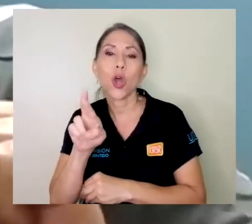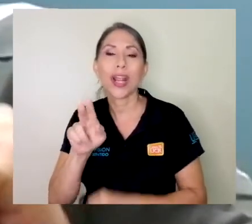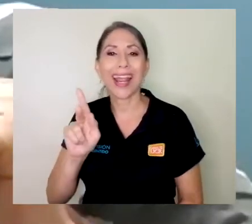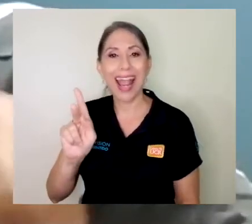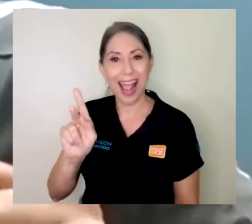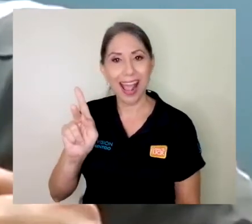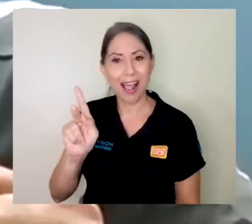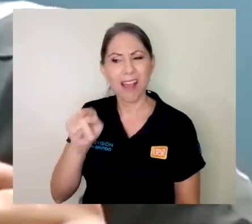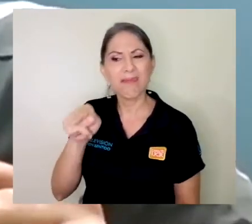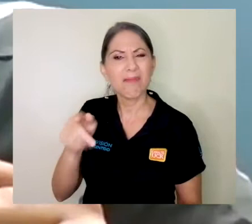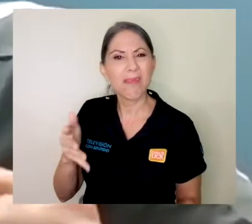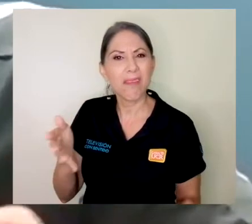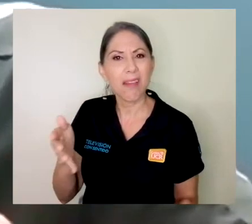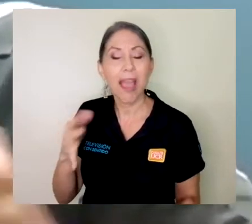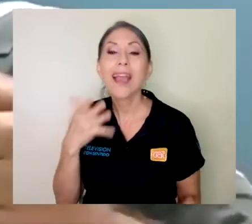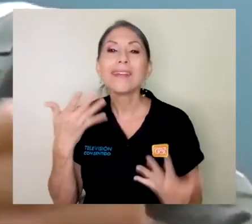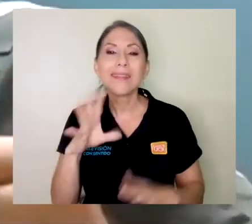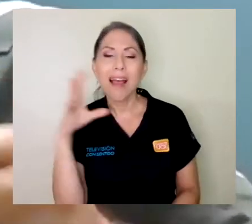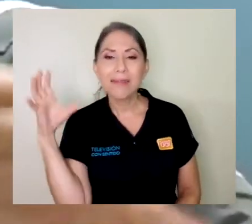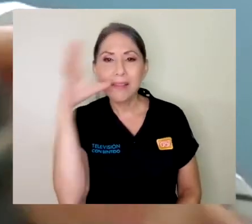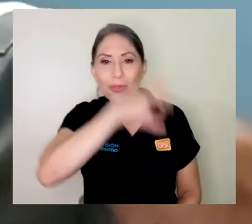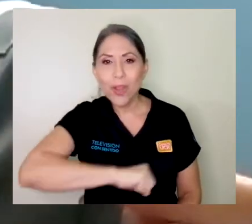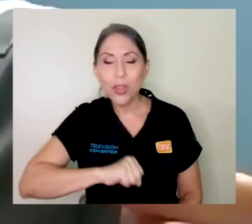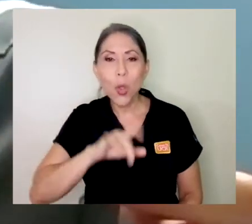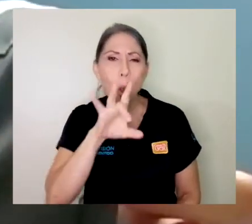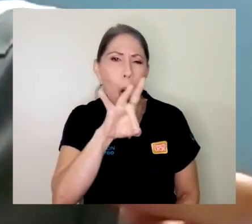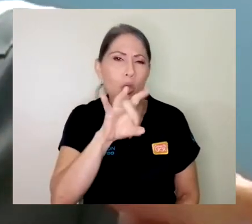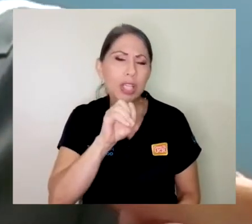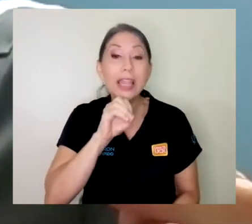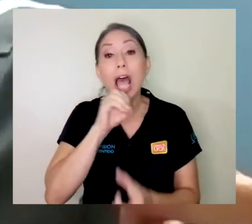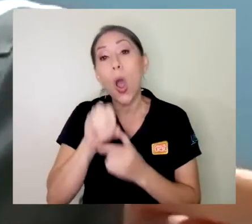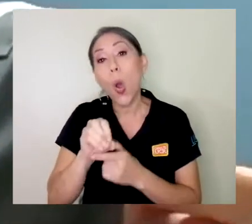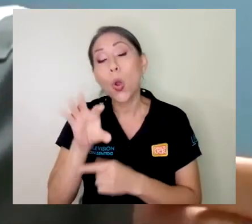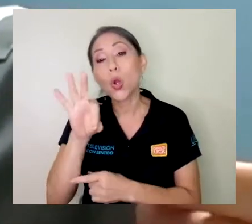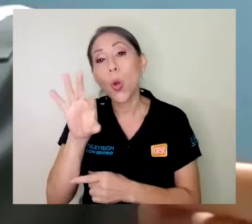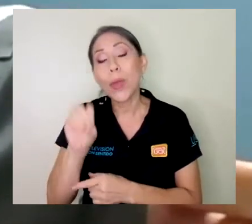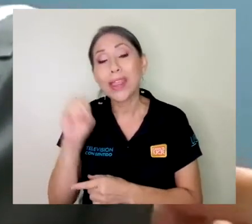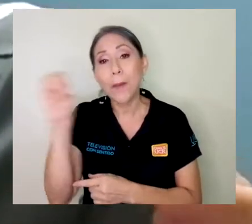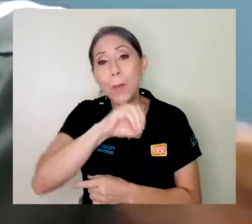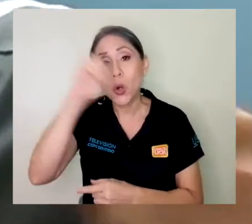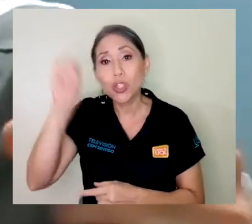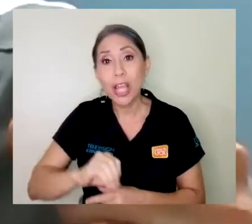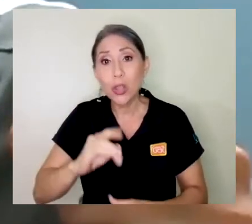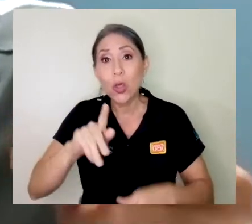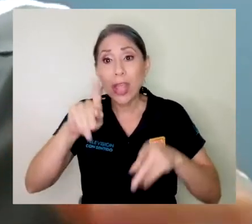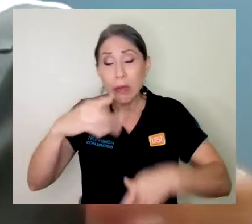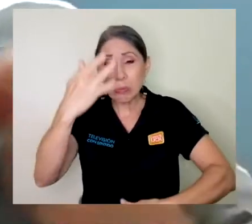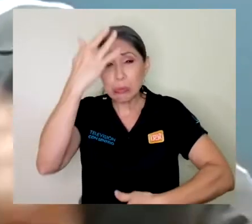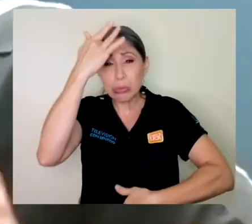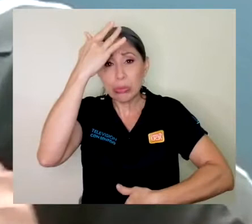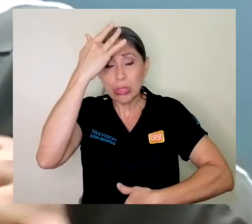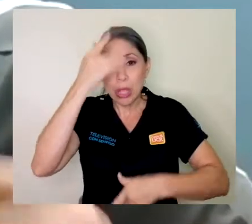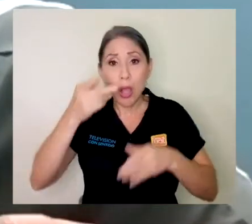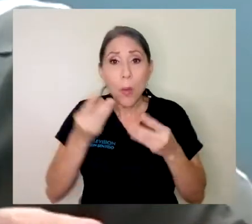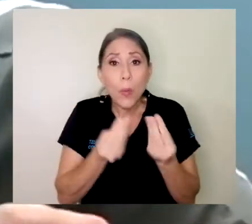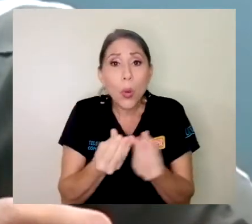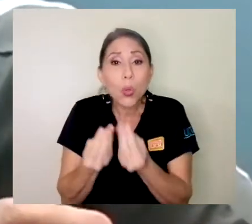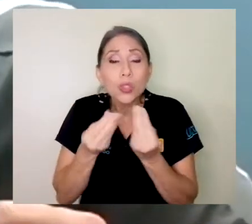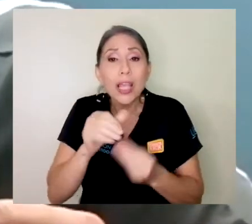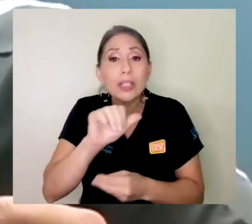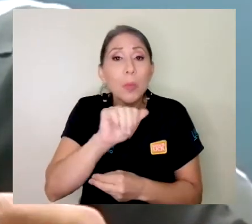con que se ha descubierto que el 80 a 90% de las infecciones son producidas por un 10